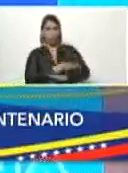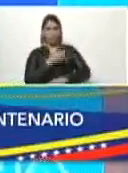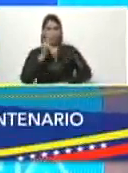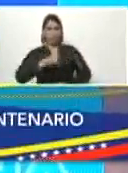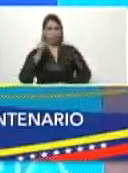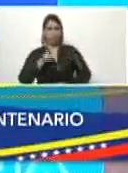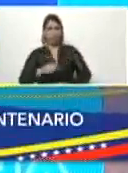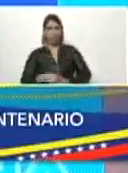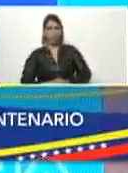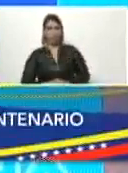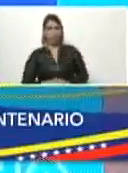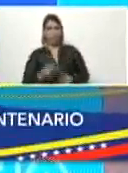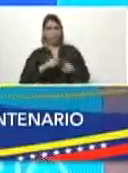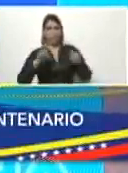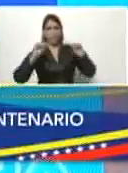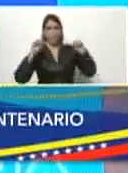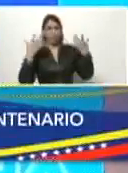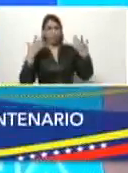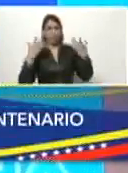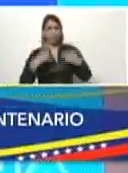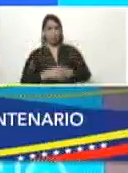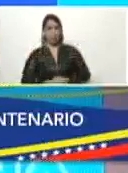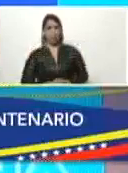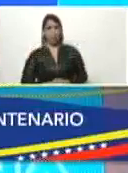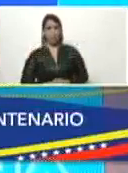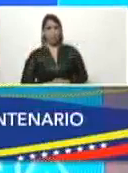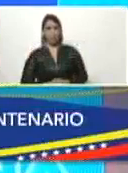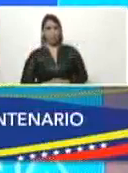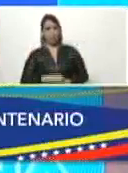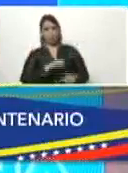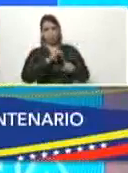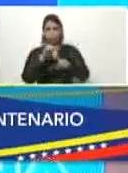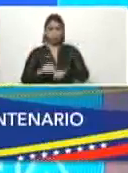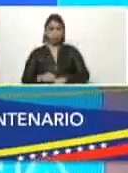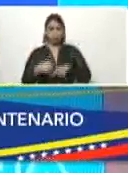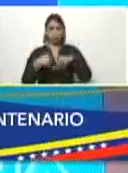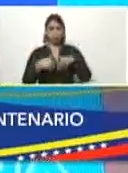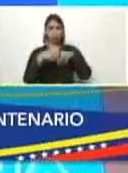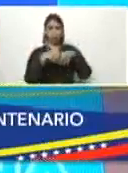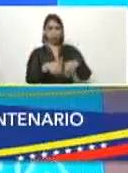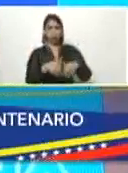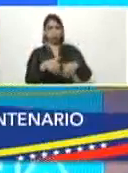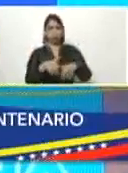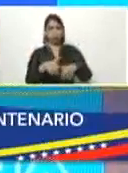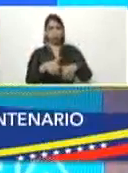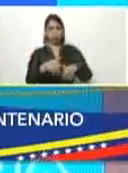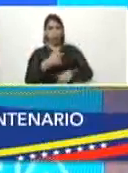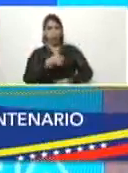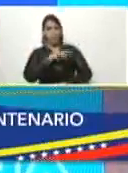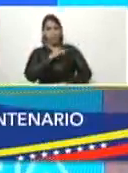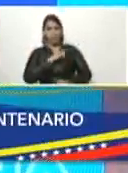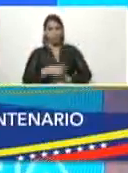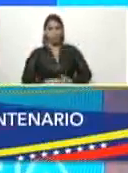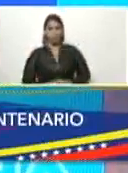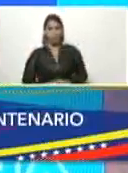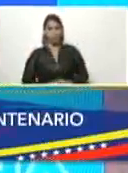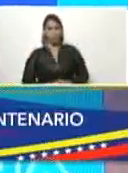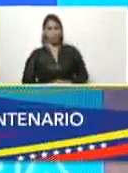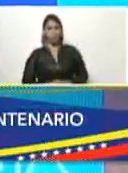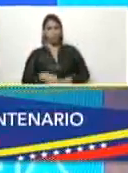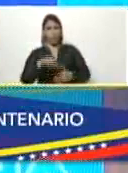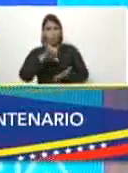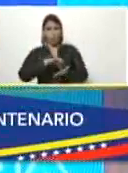necesarias para lograr la definitiva derrota del ejército realista colonial, acantonado en